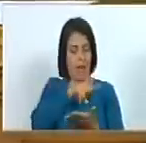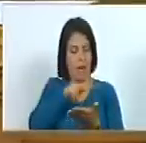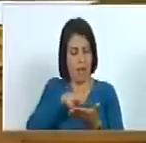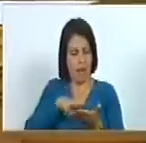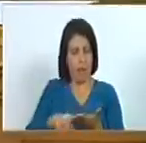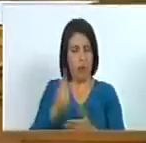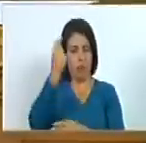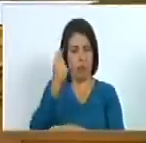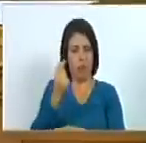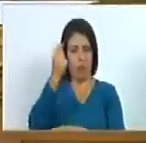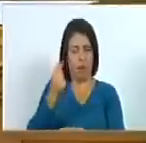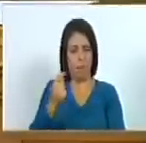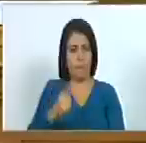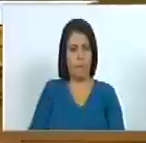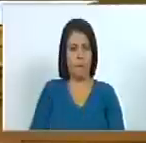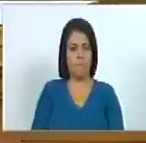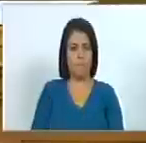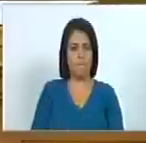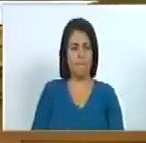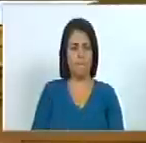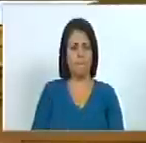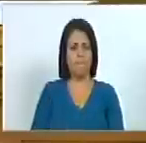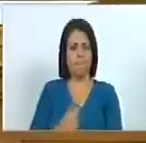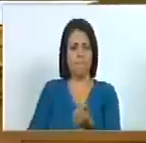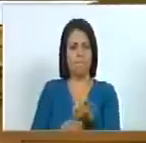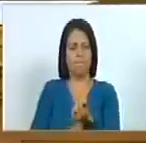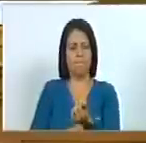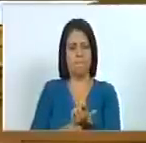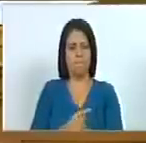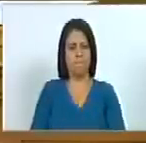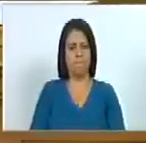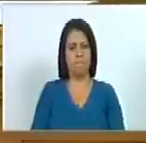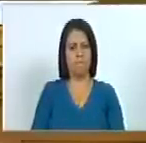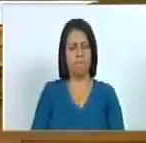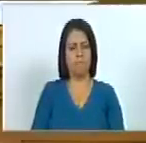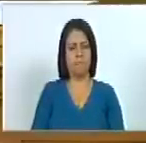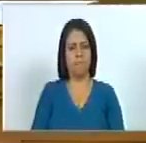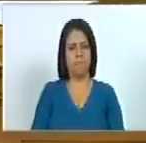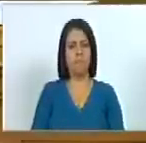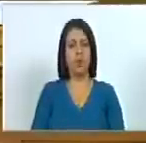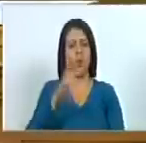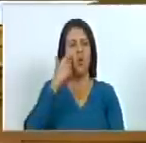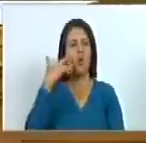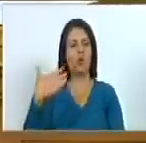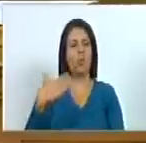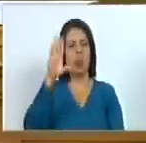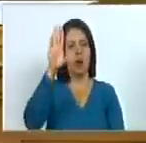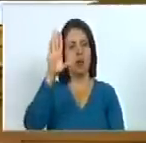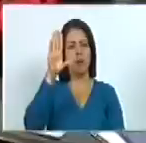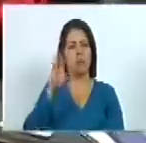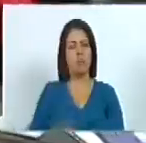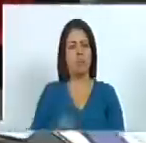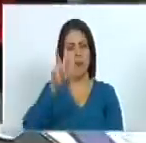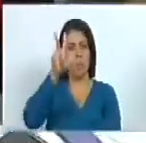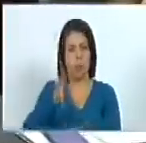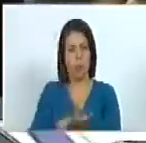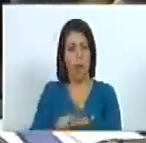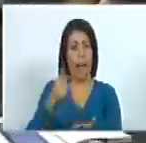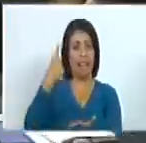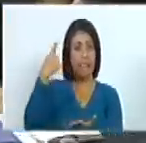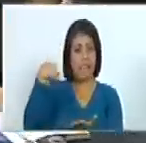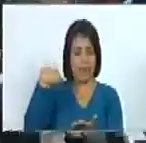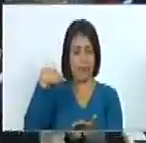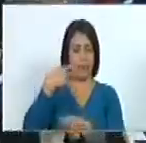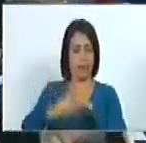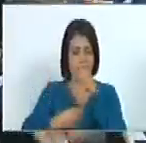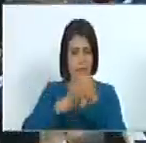el diputado Elvano Sánchez, si no se manifestaron con la señal de costumbre. Queda aprobado el acuerdo tal